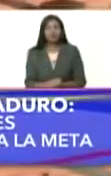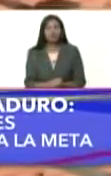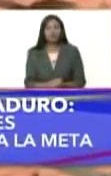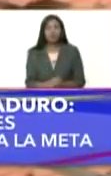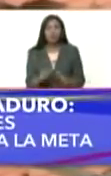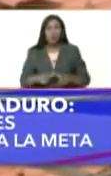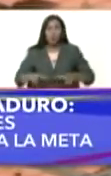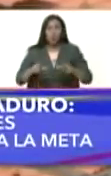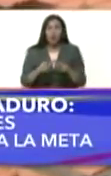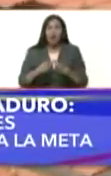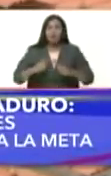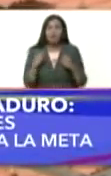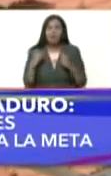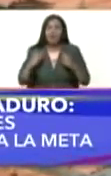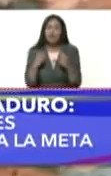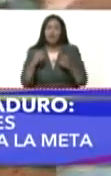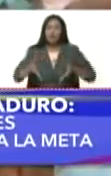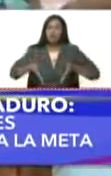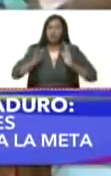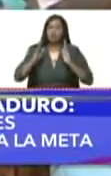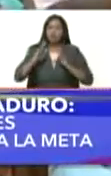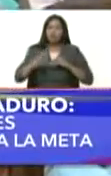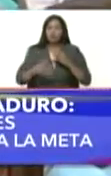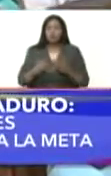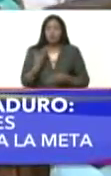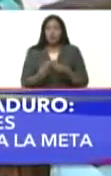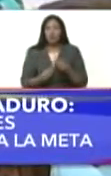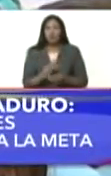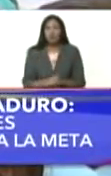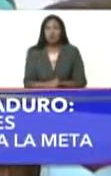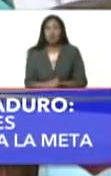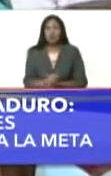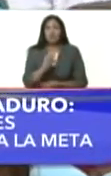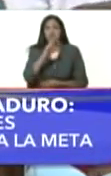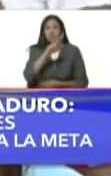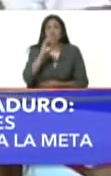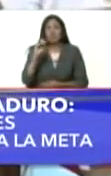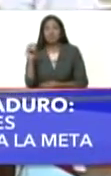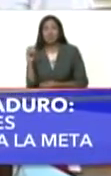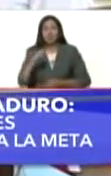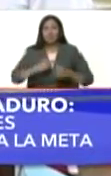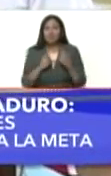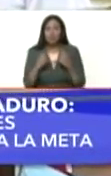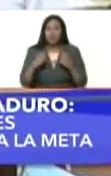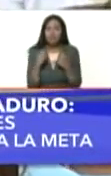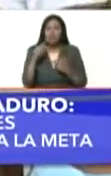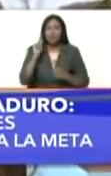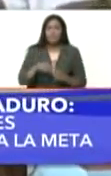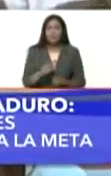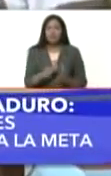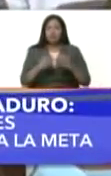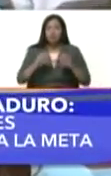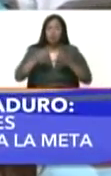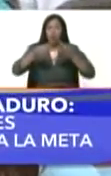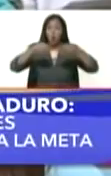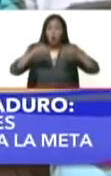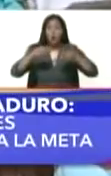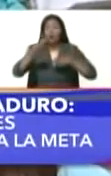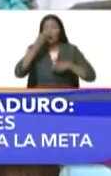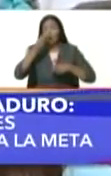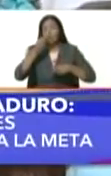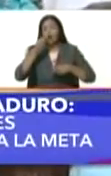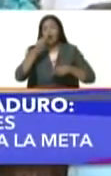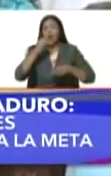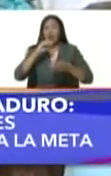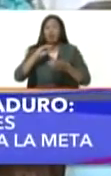gallinero horizontal, y pueden tener 300 gallinas aquí. Y todos los huevos que se coma la comunidad los producen